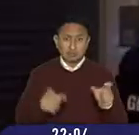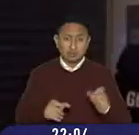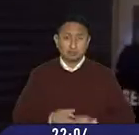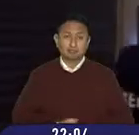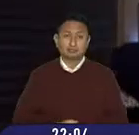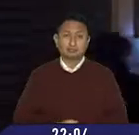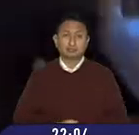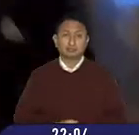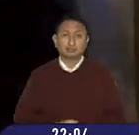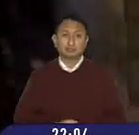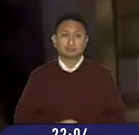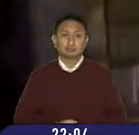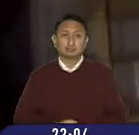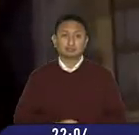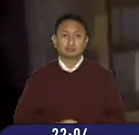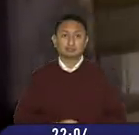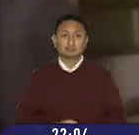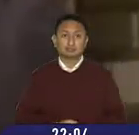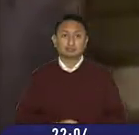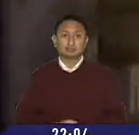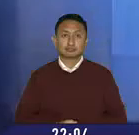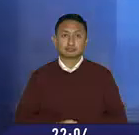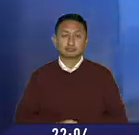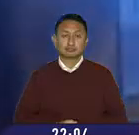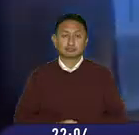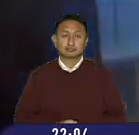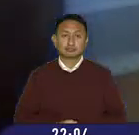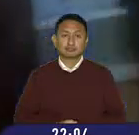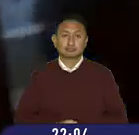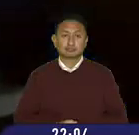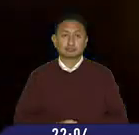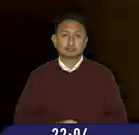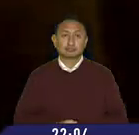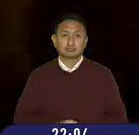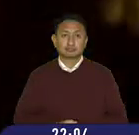Informó Mauricio Sánchez.